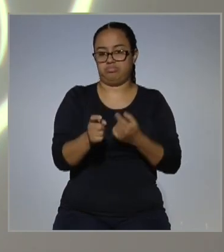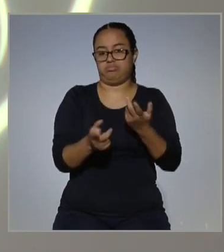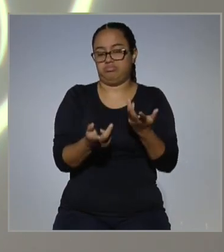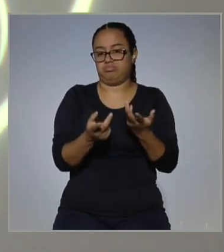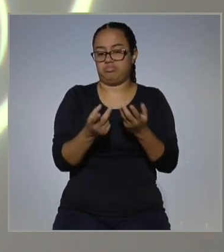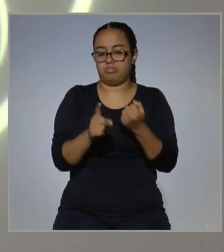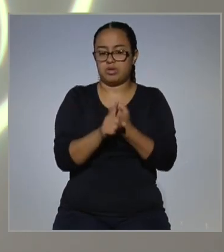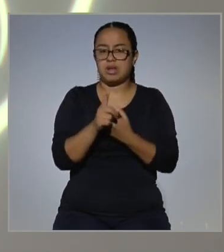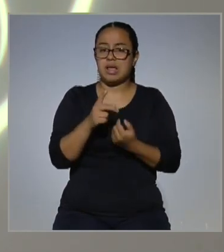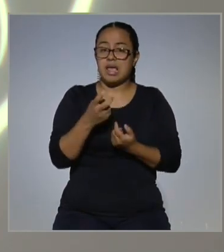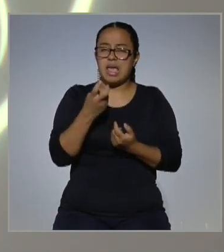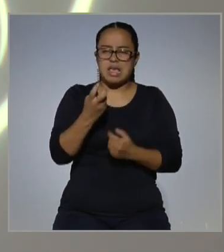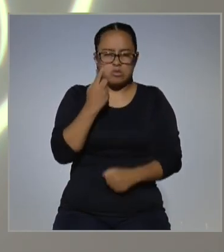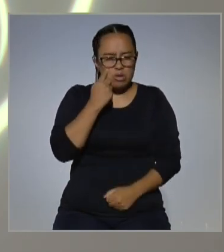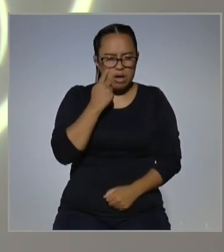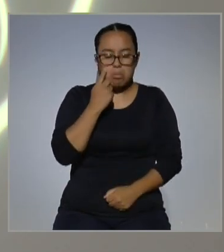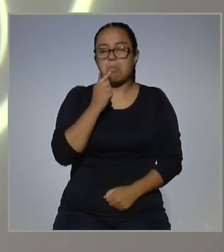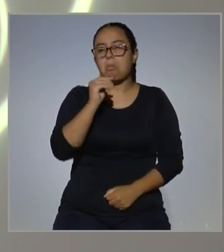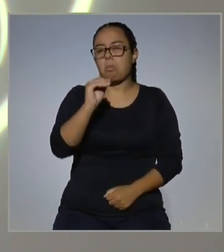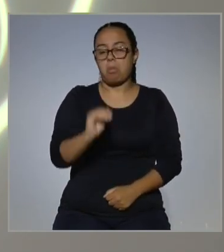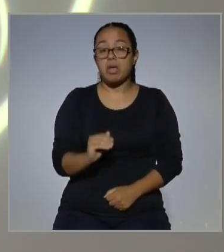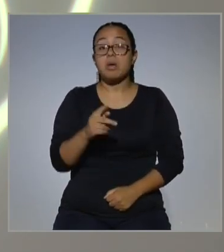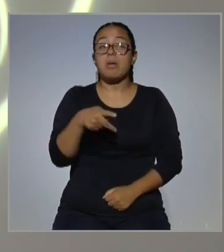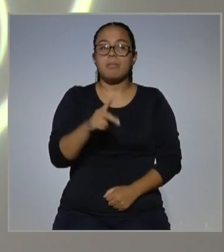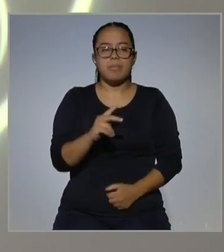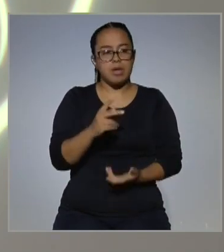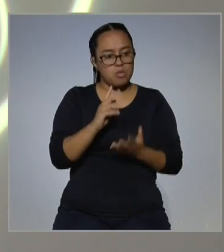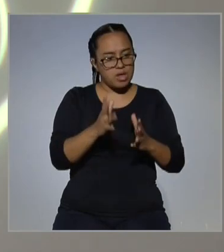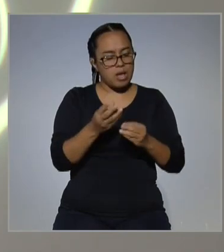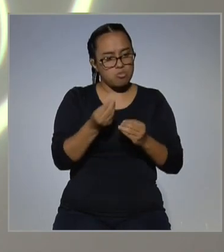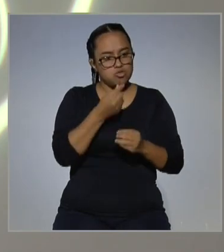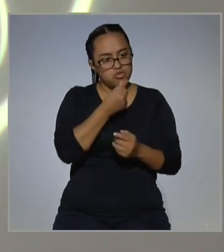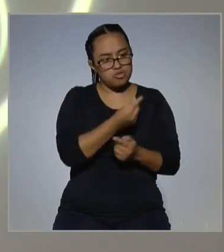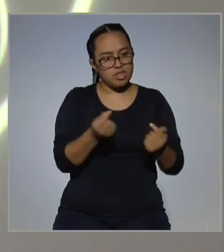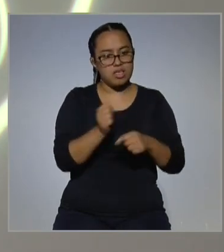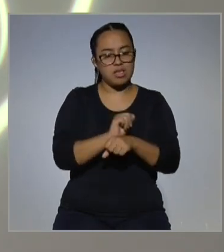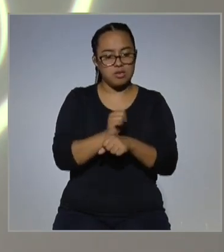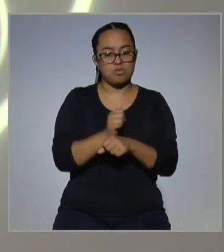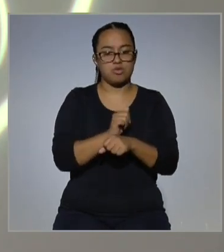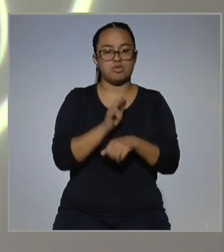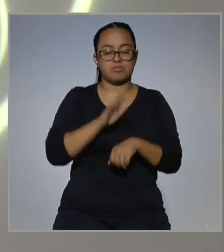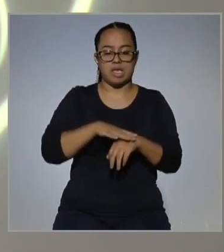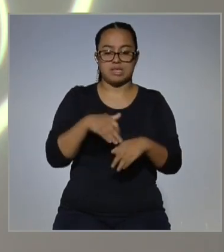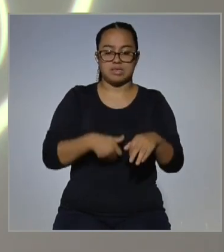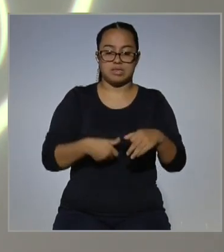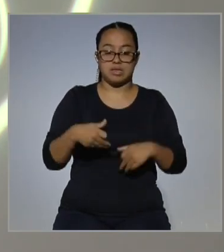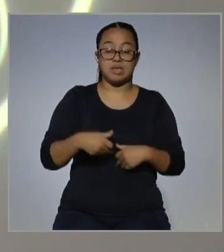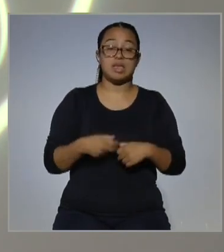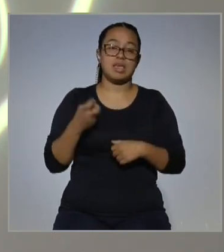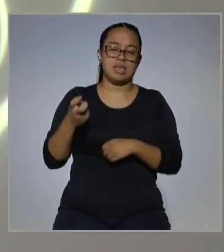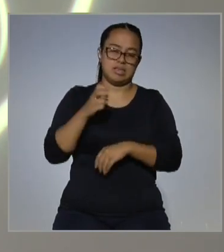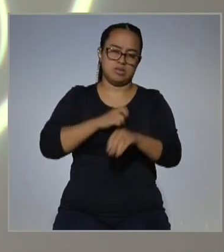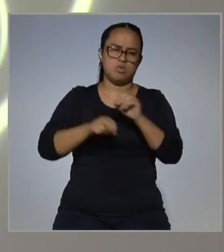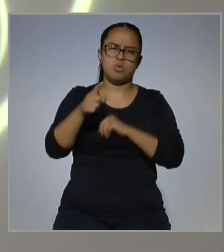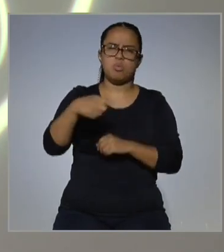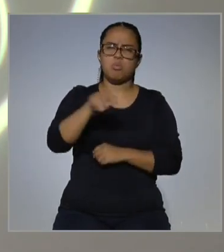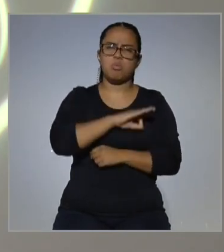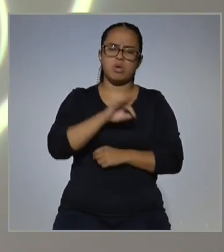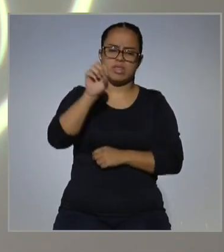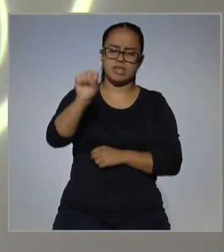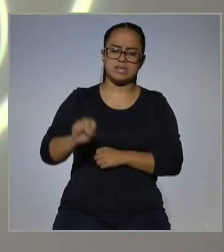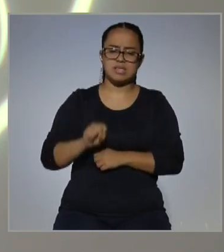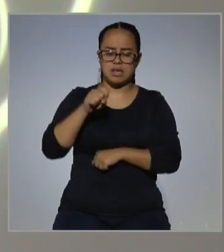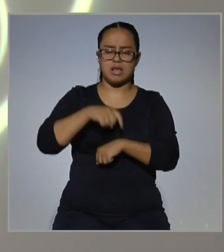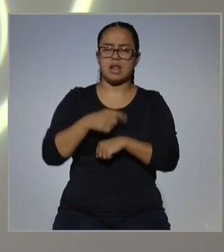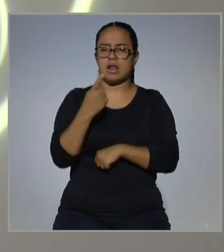No es muy común, pero cada vez vemos más a las infancias subiéndose al escenario y hablando de sus temas. Y es el caso de esta obra que pueden ver ustedes los sábados a